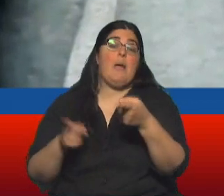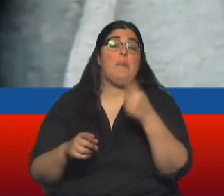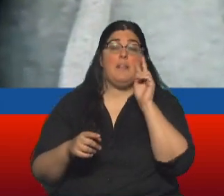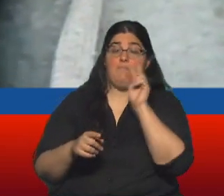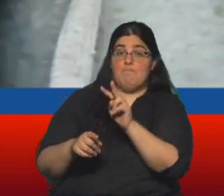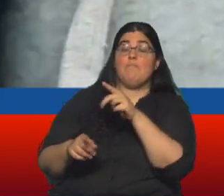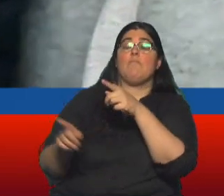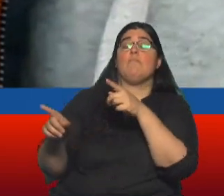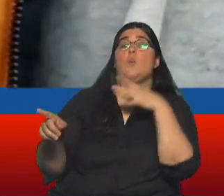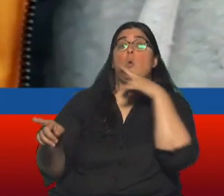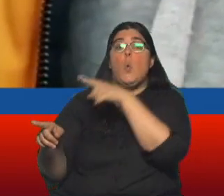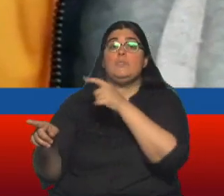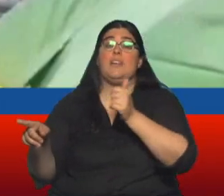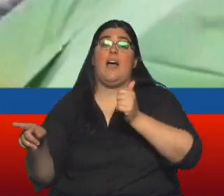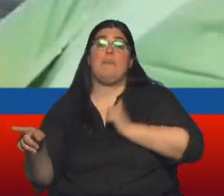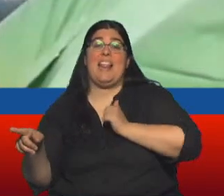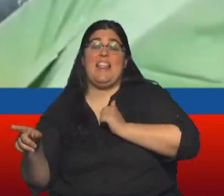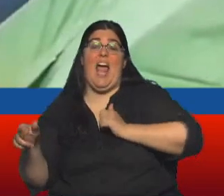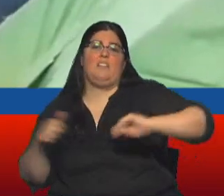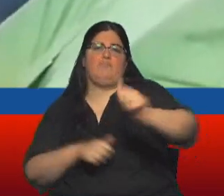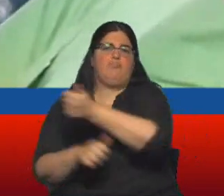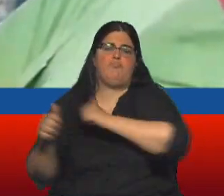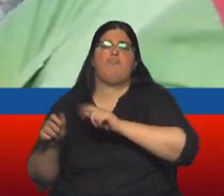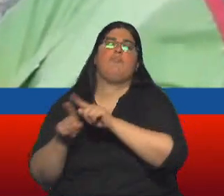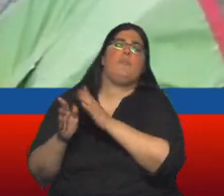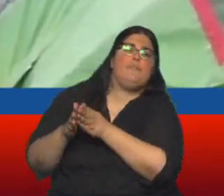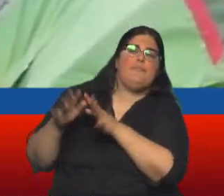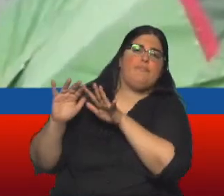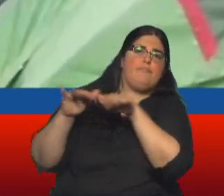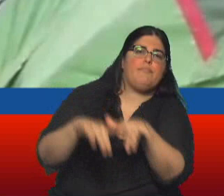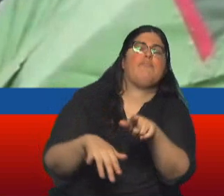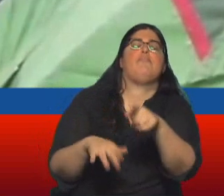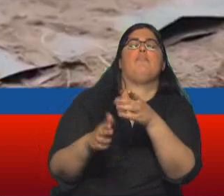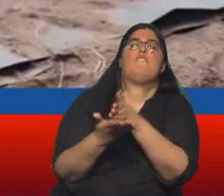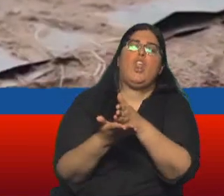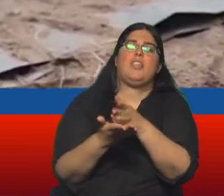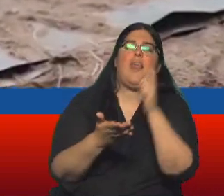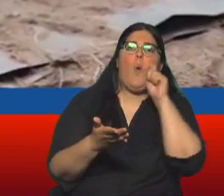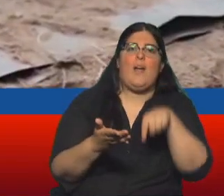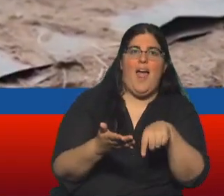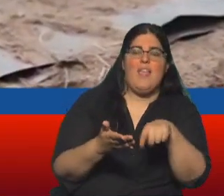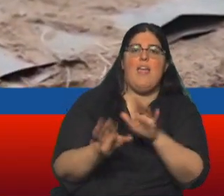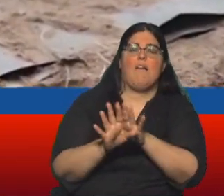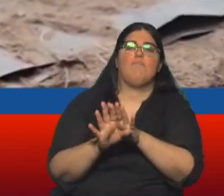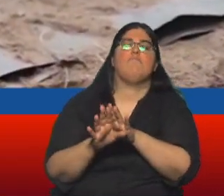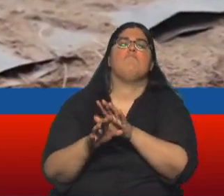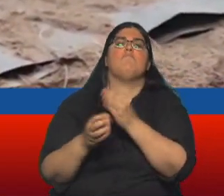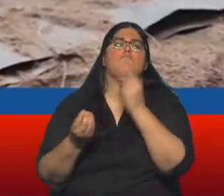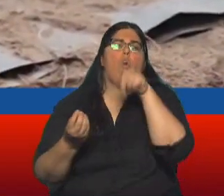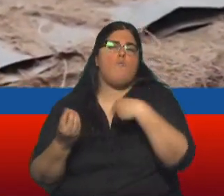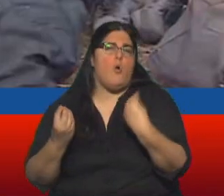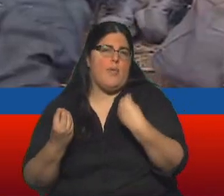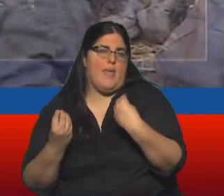soldados rusos dentro del territorio ruso hacia la frontera con Ucrania es en respuesta a una movilización